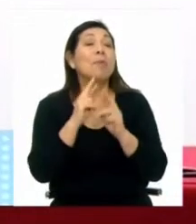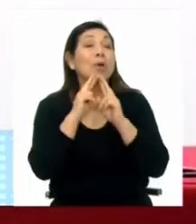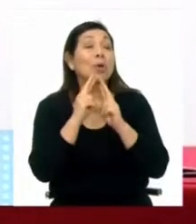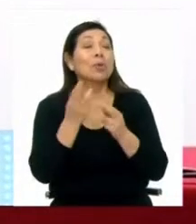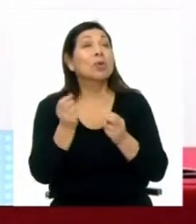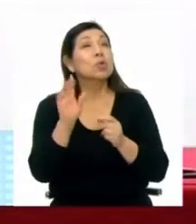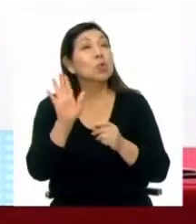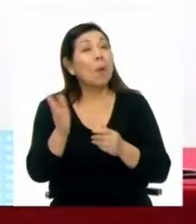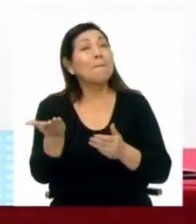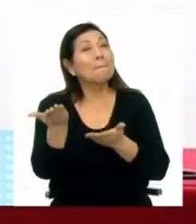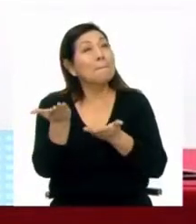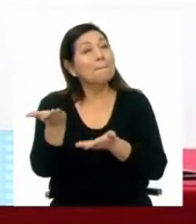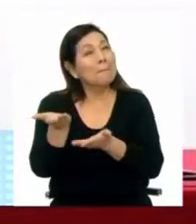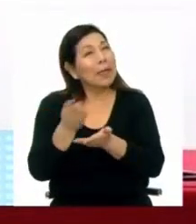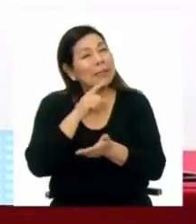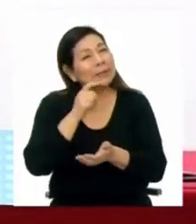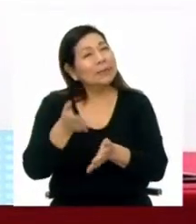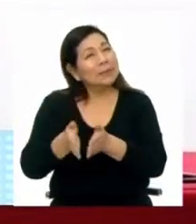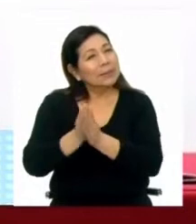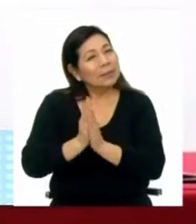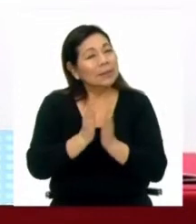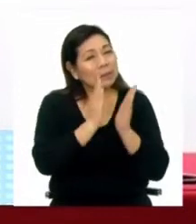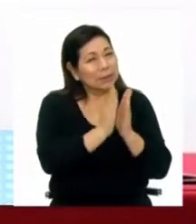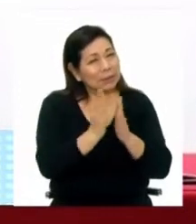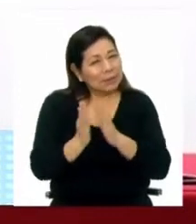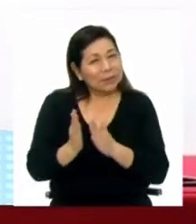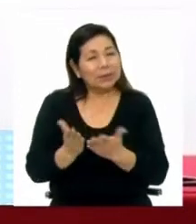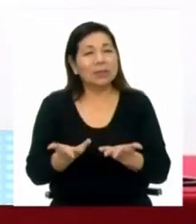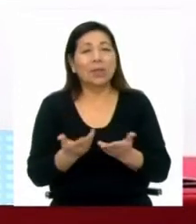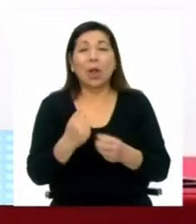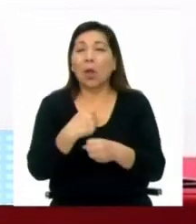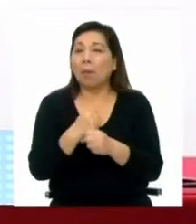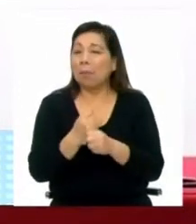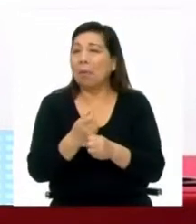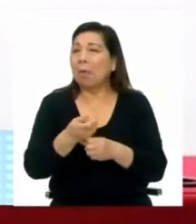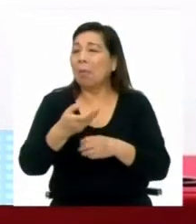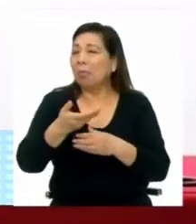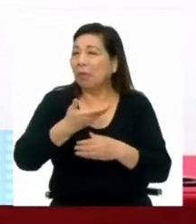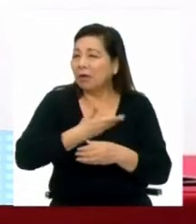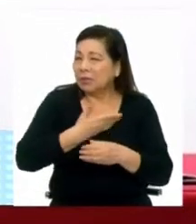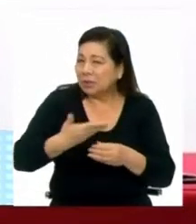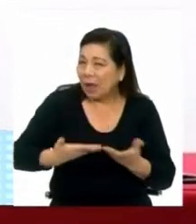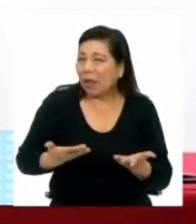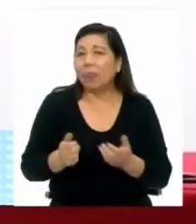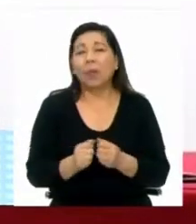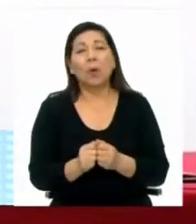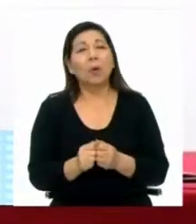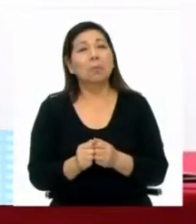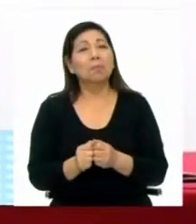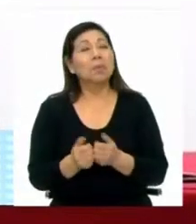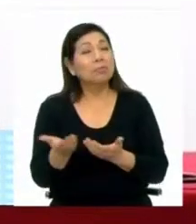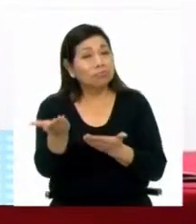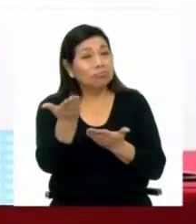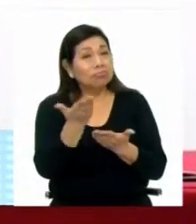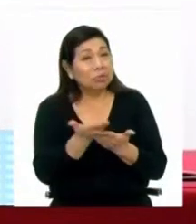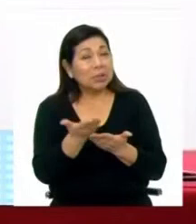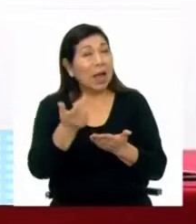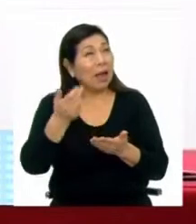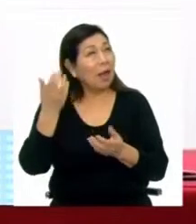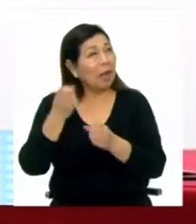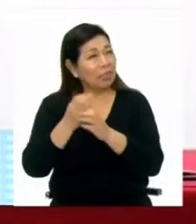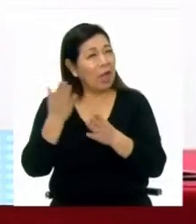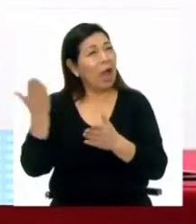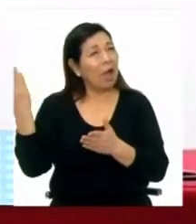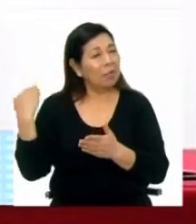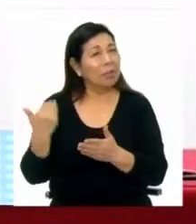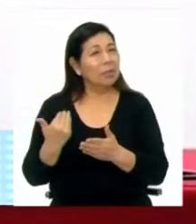resolver las reclamaciones, la necesidad de hacer una adecuada gestión de riesgo en las obras públicas, e incluso he recibido en días